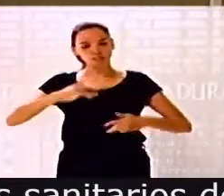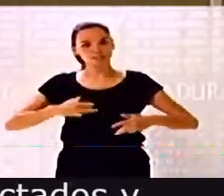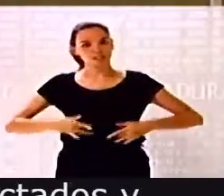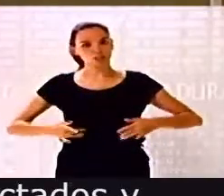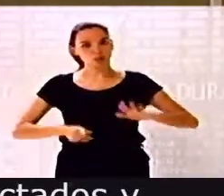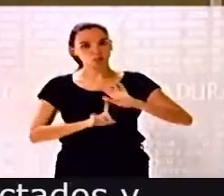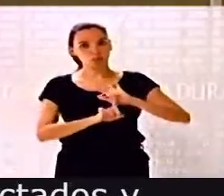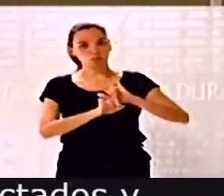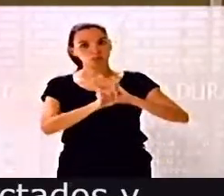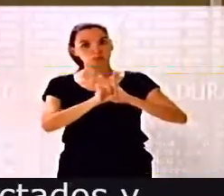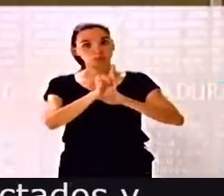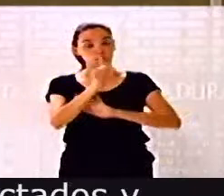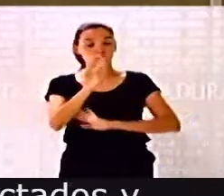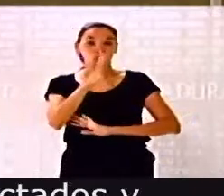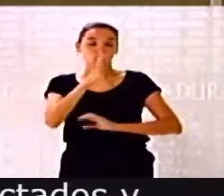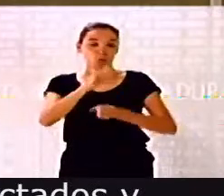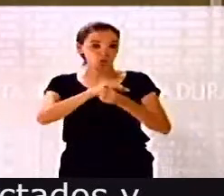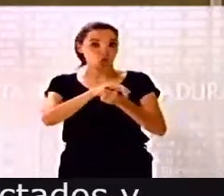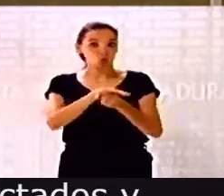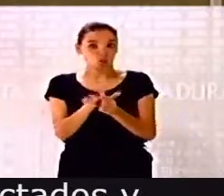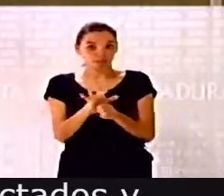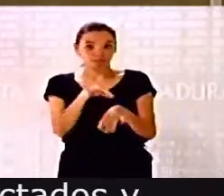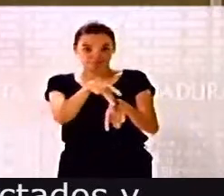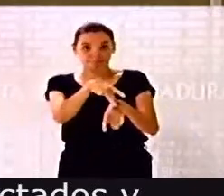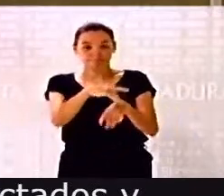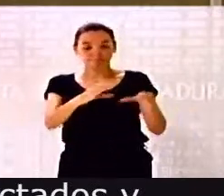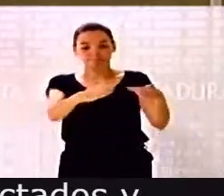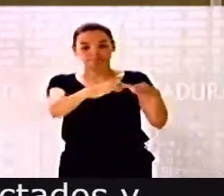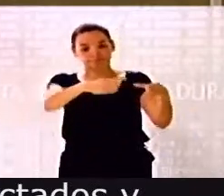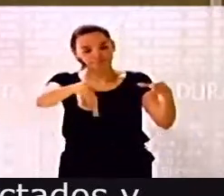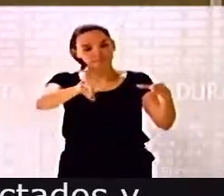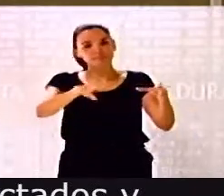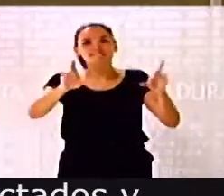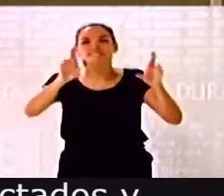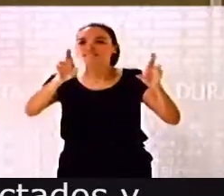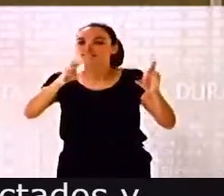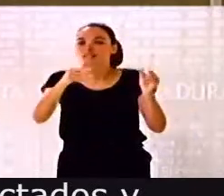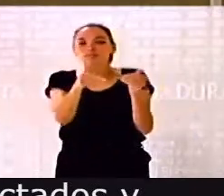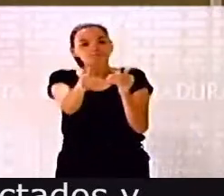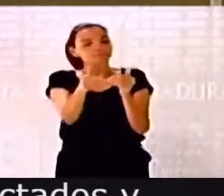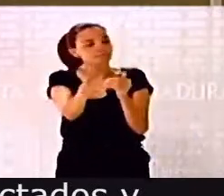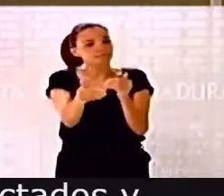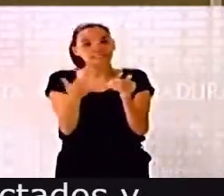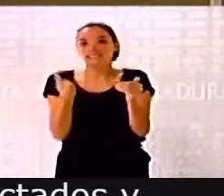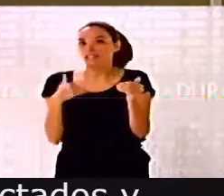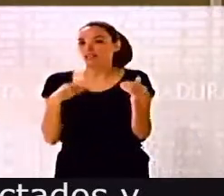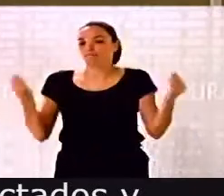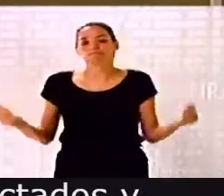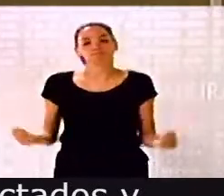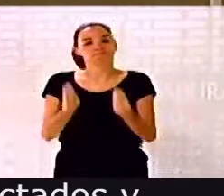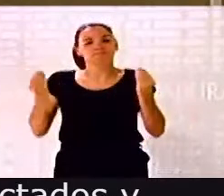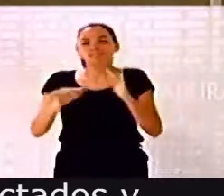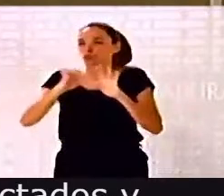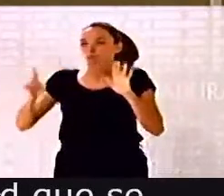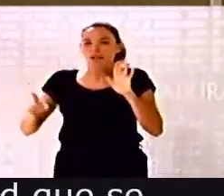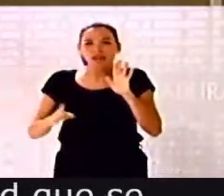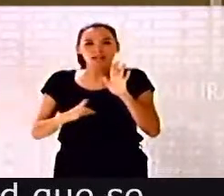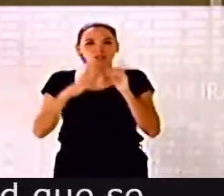de la enfermedad COVID-19, no solo infectados, que se recuperen lo más pronto y lo más completamente